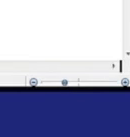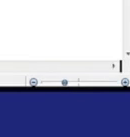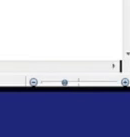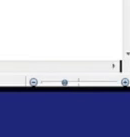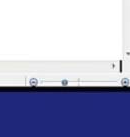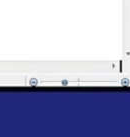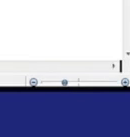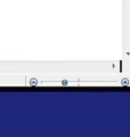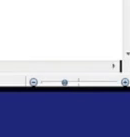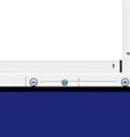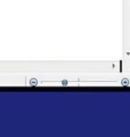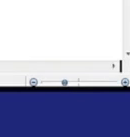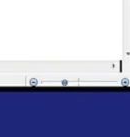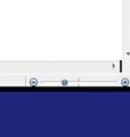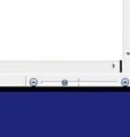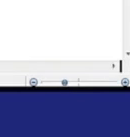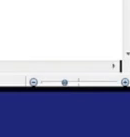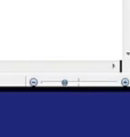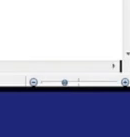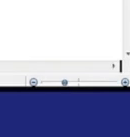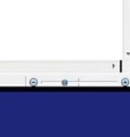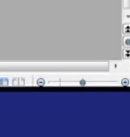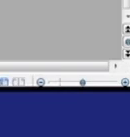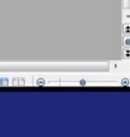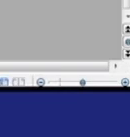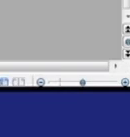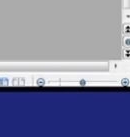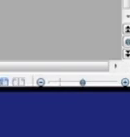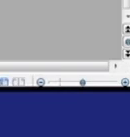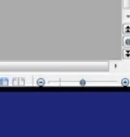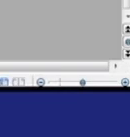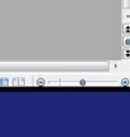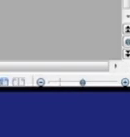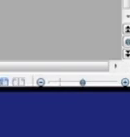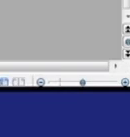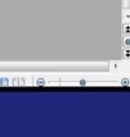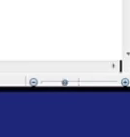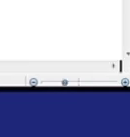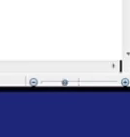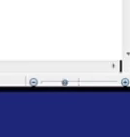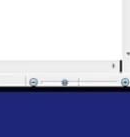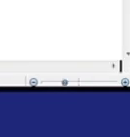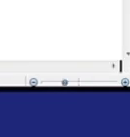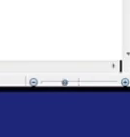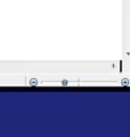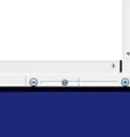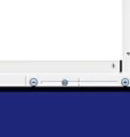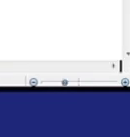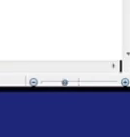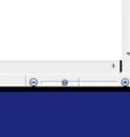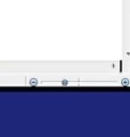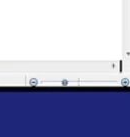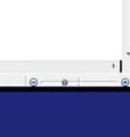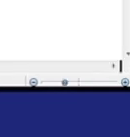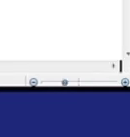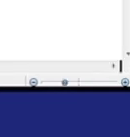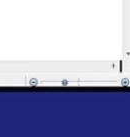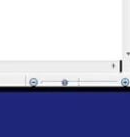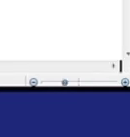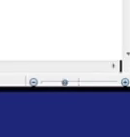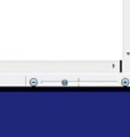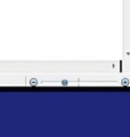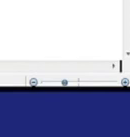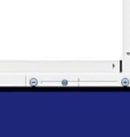Unimos varias celdas donde irán las instrucciones que las tengo copiadas previamente, copiamos y pegamos. Luego de